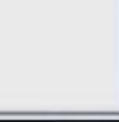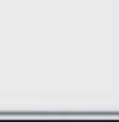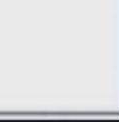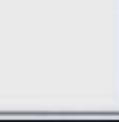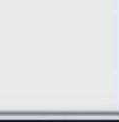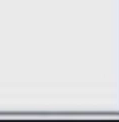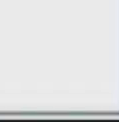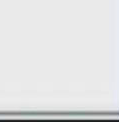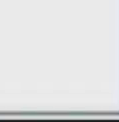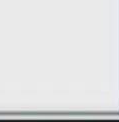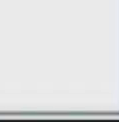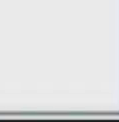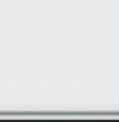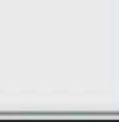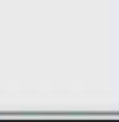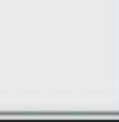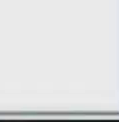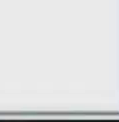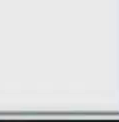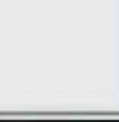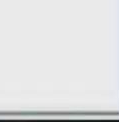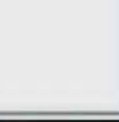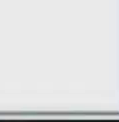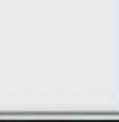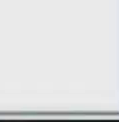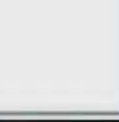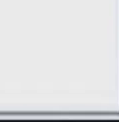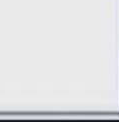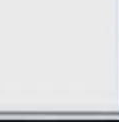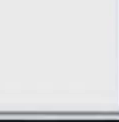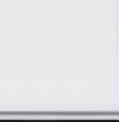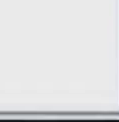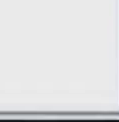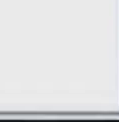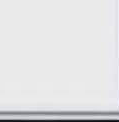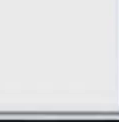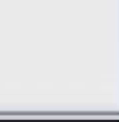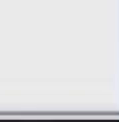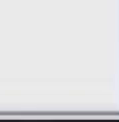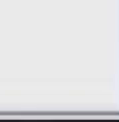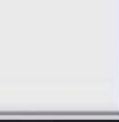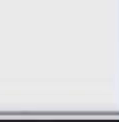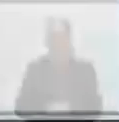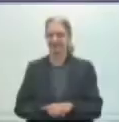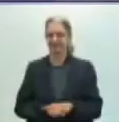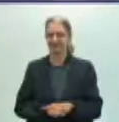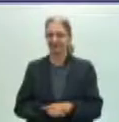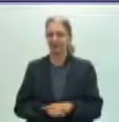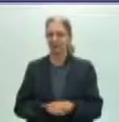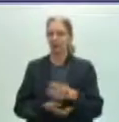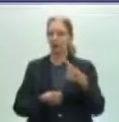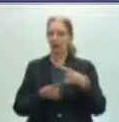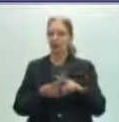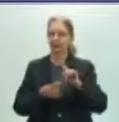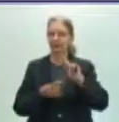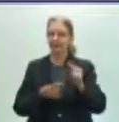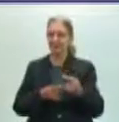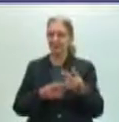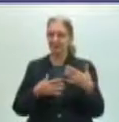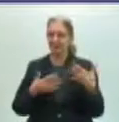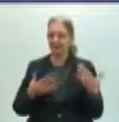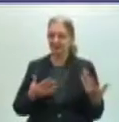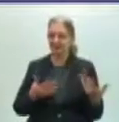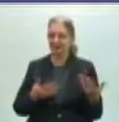Vamos a continuar revisando la tarea. En este caso, el inciso D, que también nos pedían